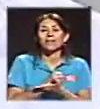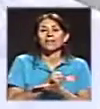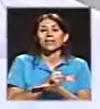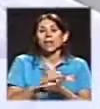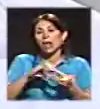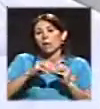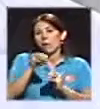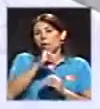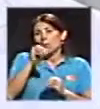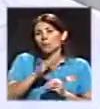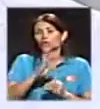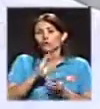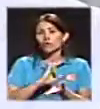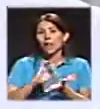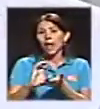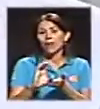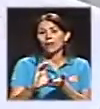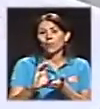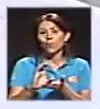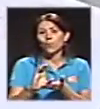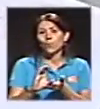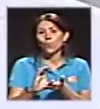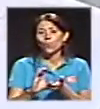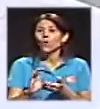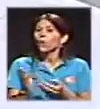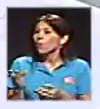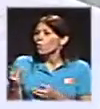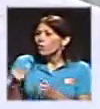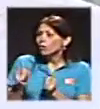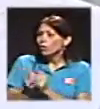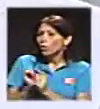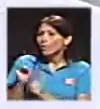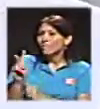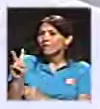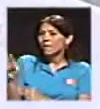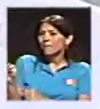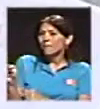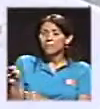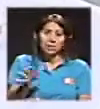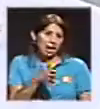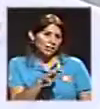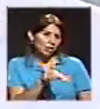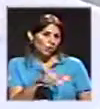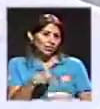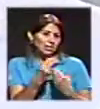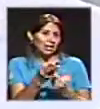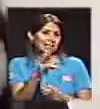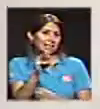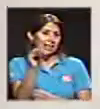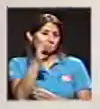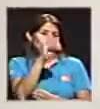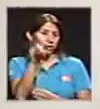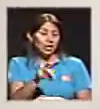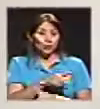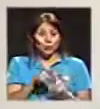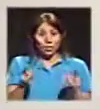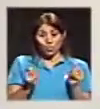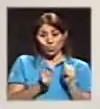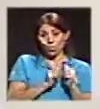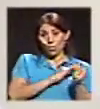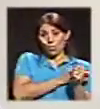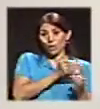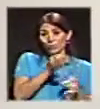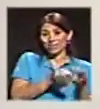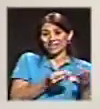Eso ya casi no existe en ninguna parte. ¿Cuánto reciben con el IBM? Es alrededor de un 60%. Entonces hay una diferencia de 40%. Pero además no